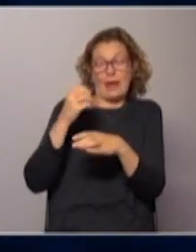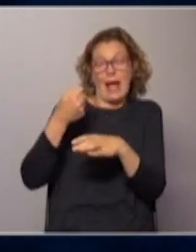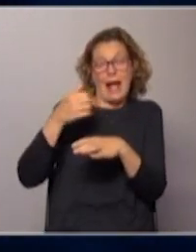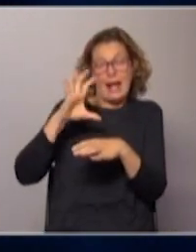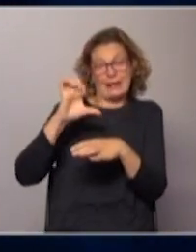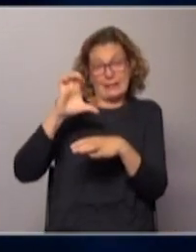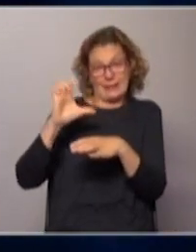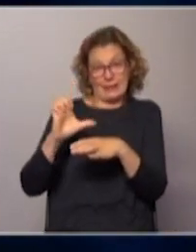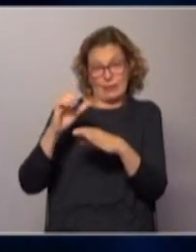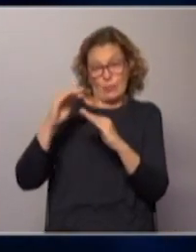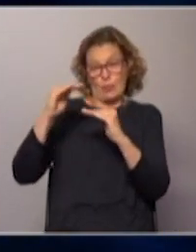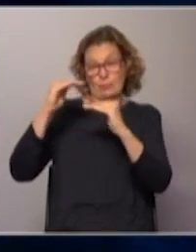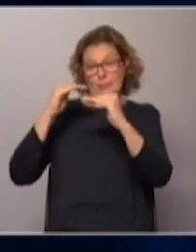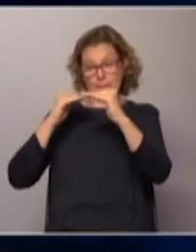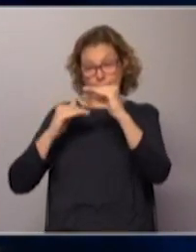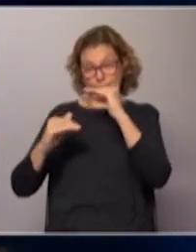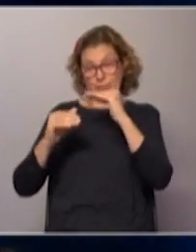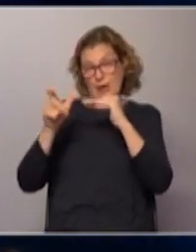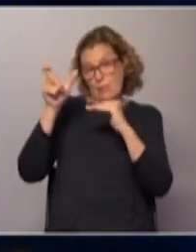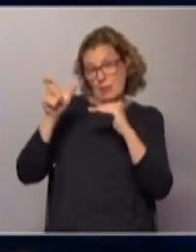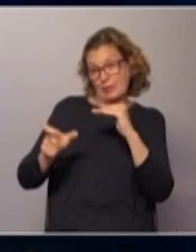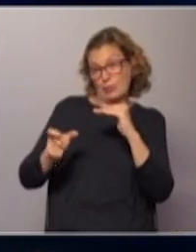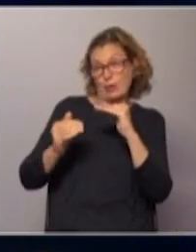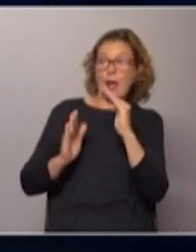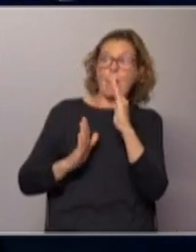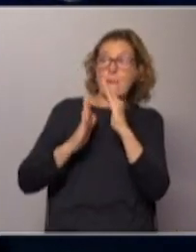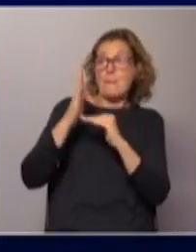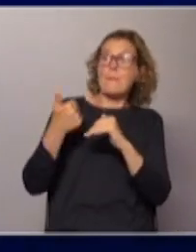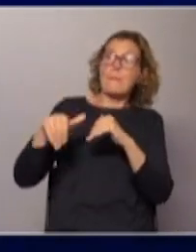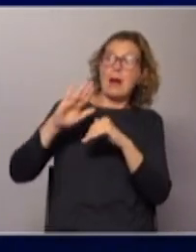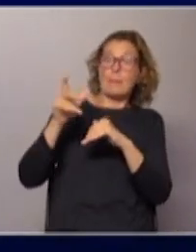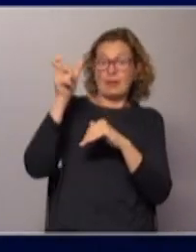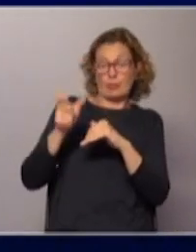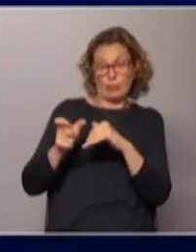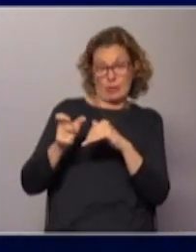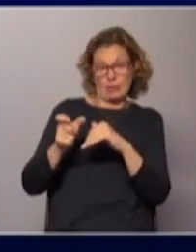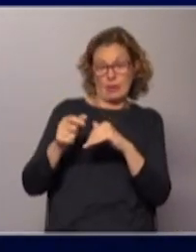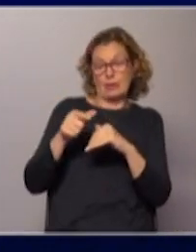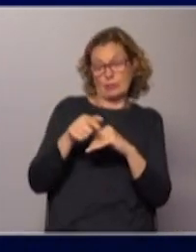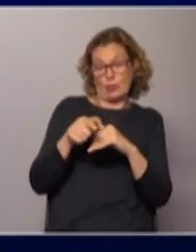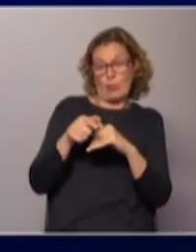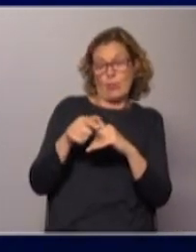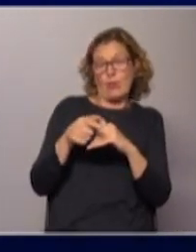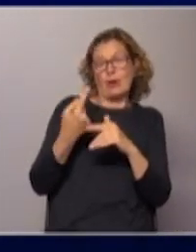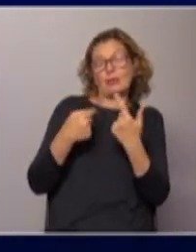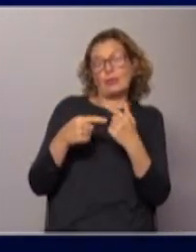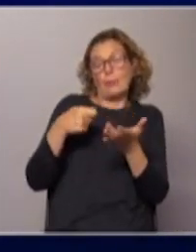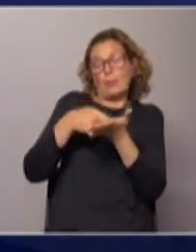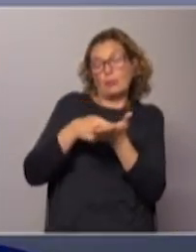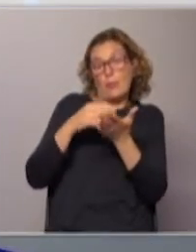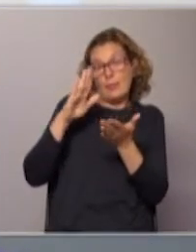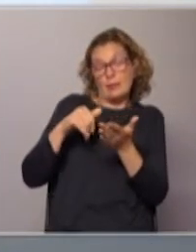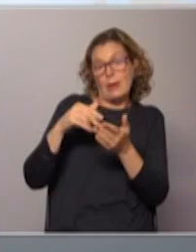presupuesto baja y el denominador que es las personas atendidas sube el cociente se tumba decimos no pierde